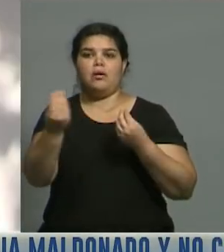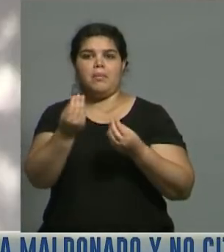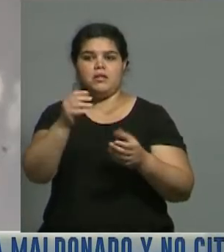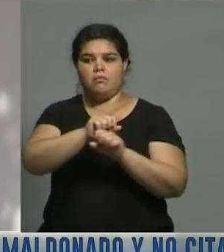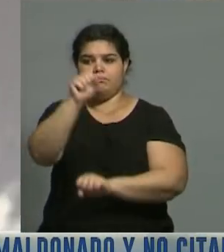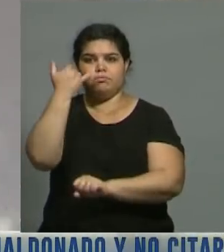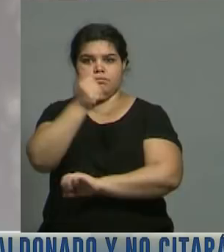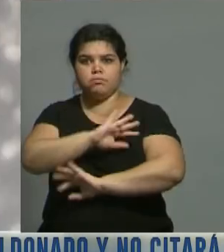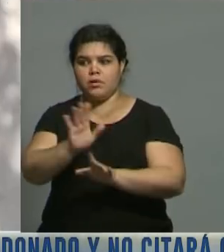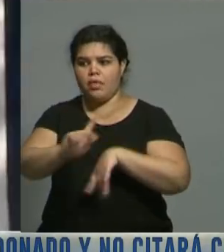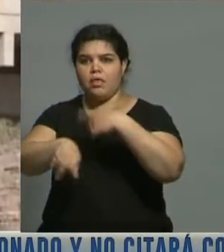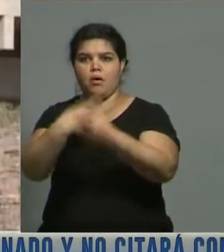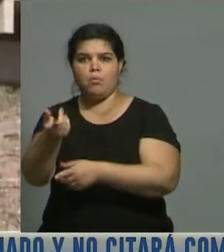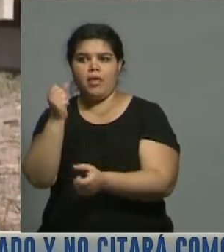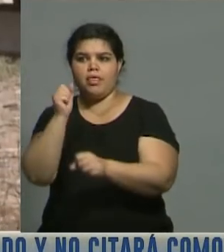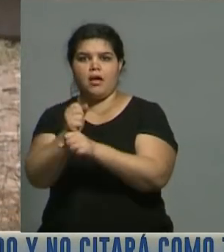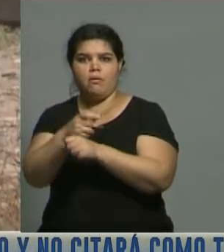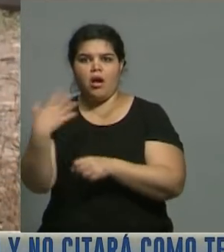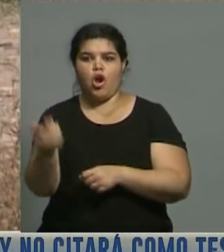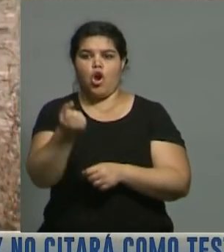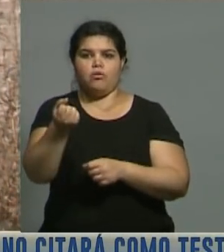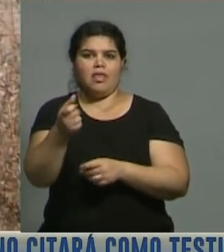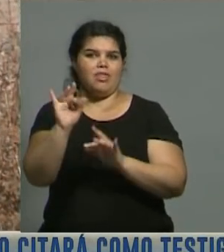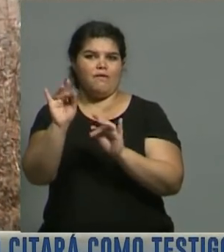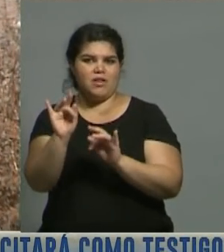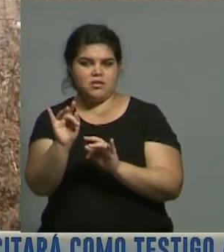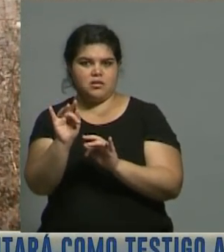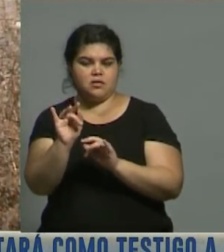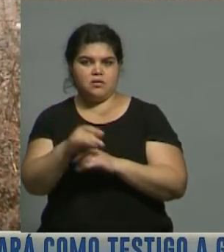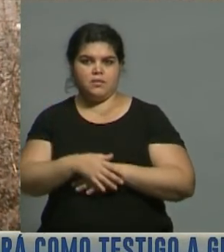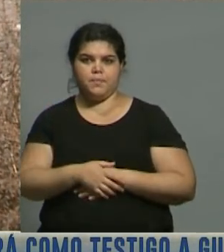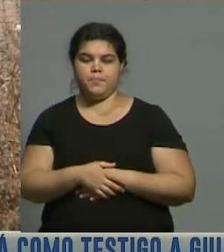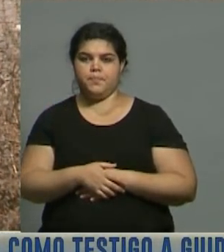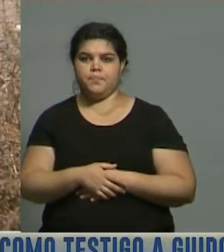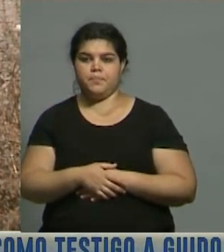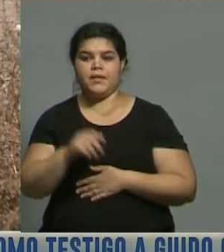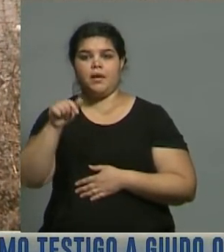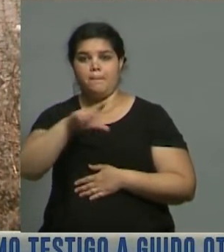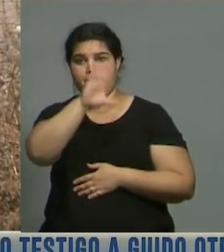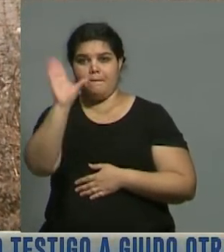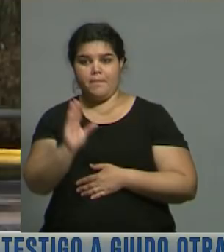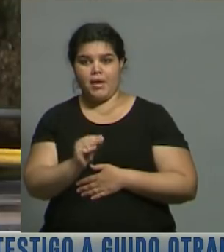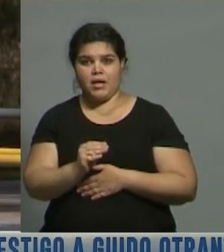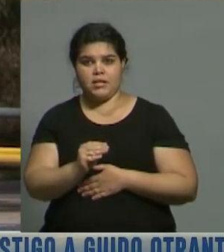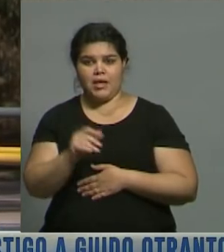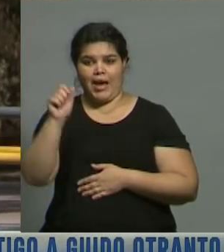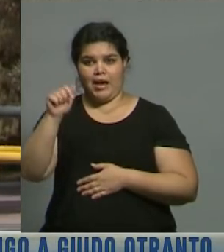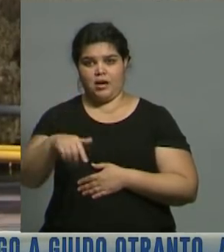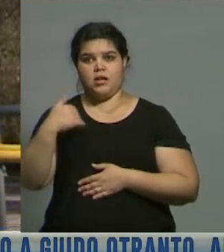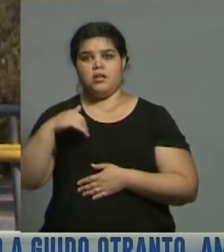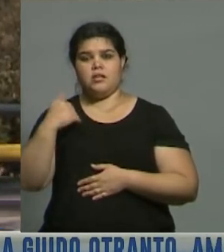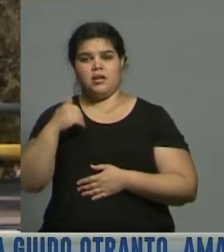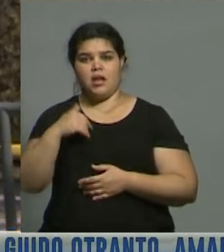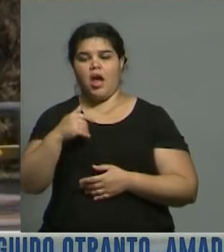de una manera mucho más lógica o más normal en condiciones normales. Es uno de los países que más abogados tiene por